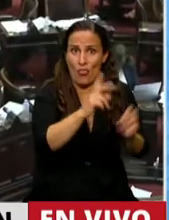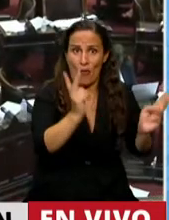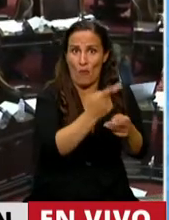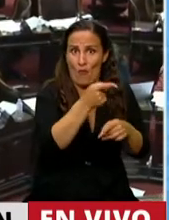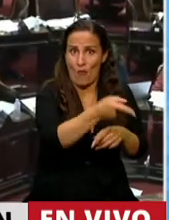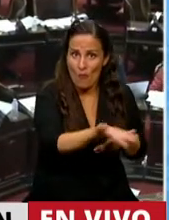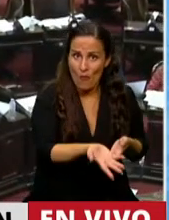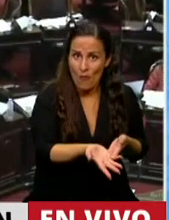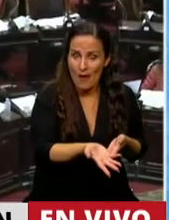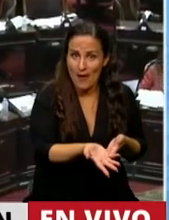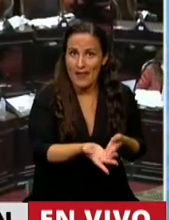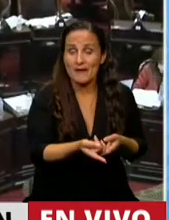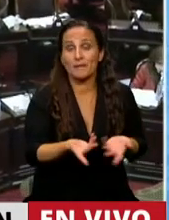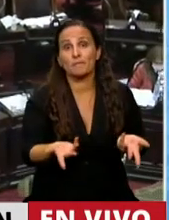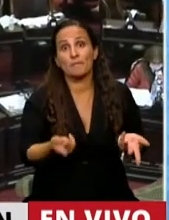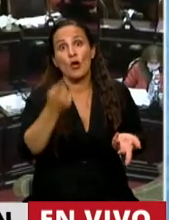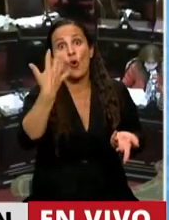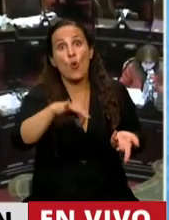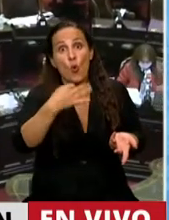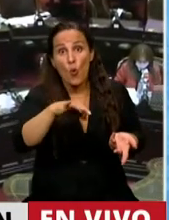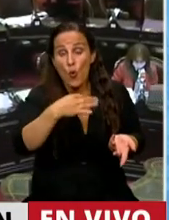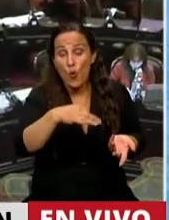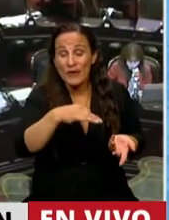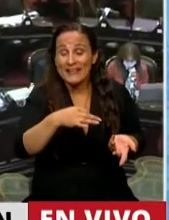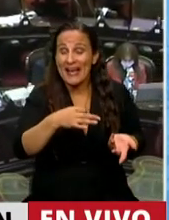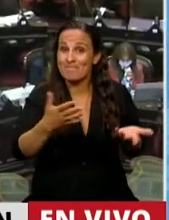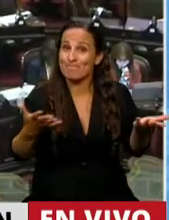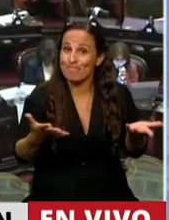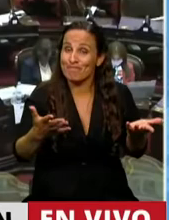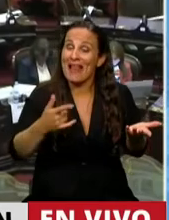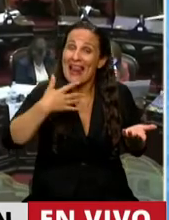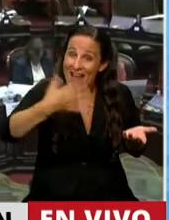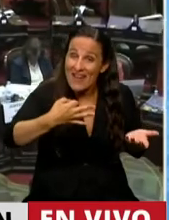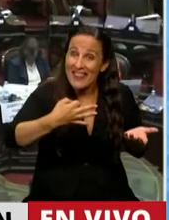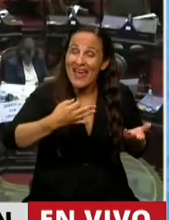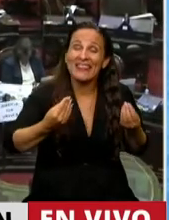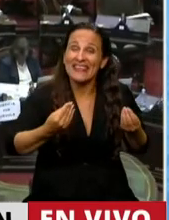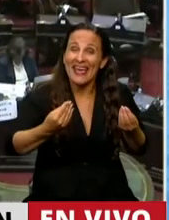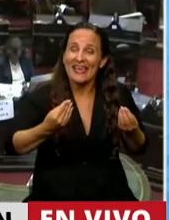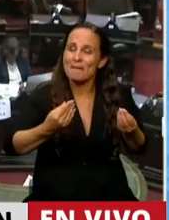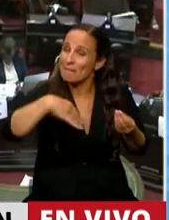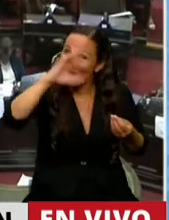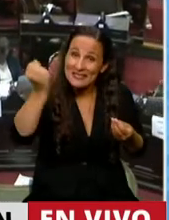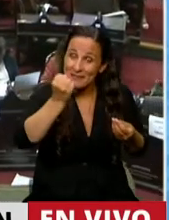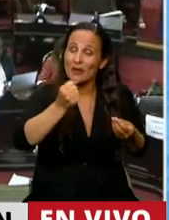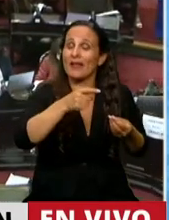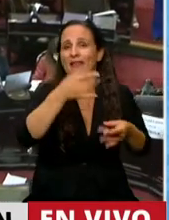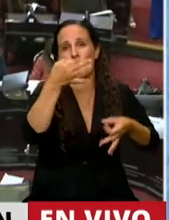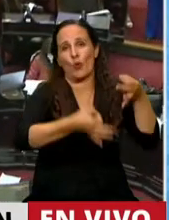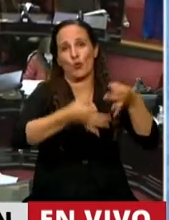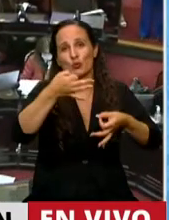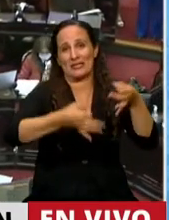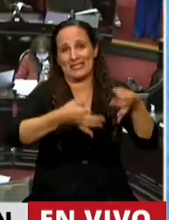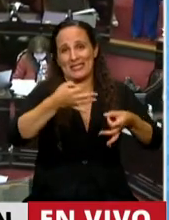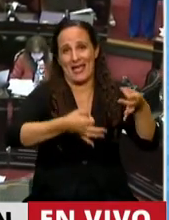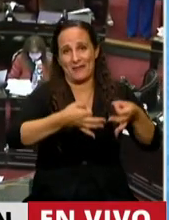modo alguno puede ser la única, pues la verdadera reparación es la justicia. Tal como lo han expresado los familiares de